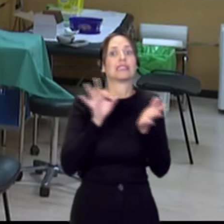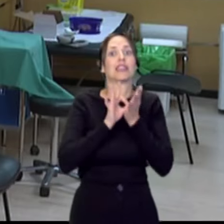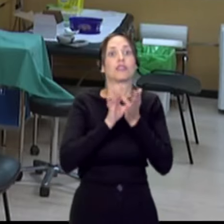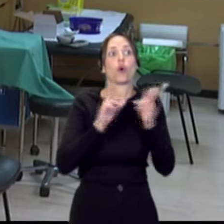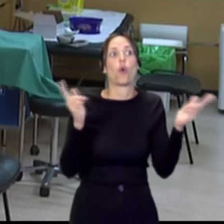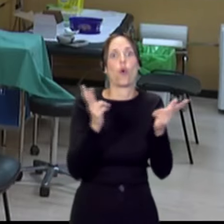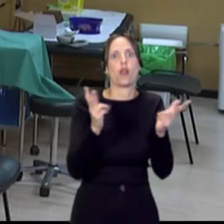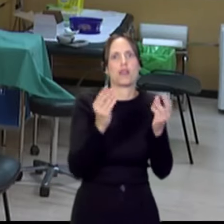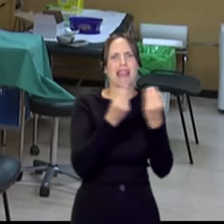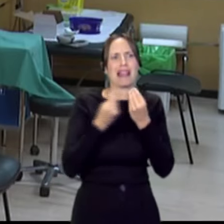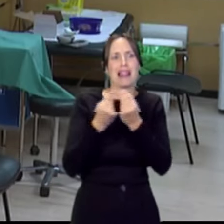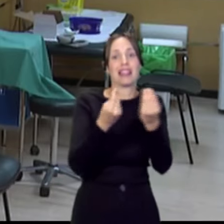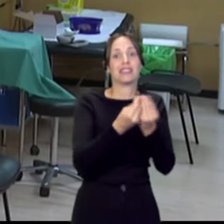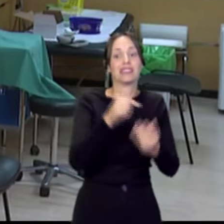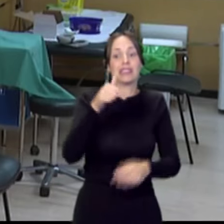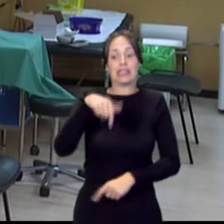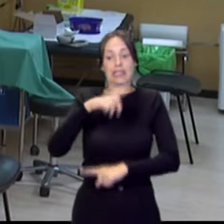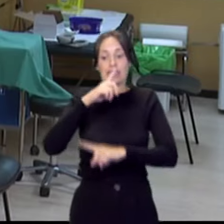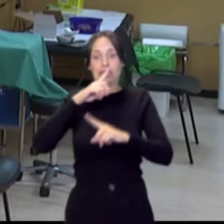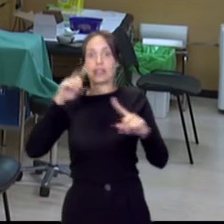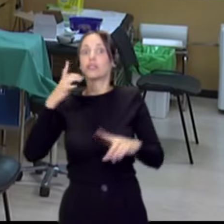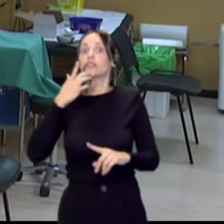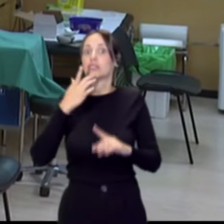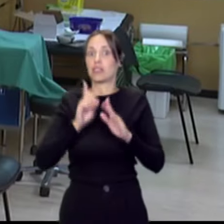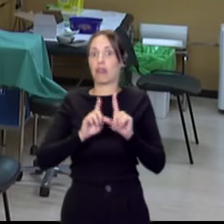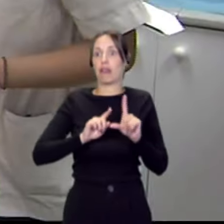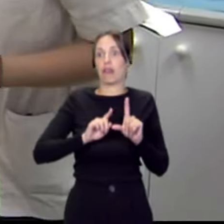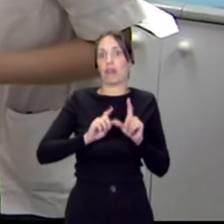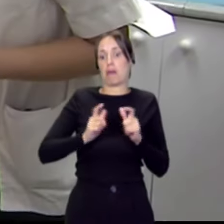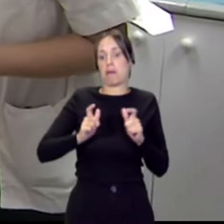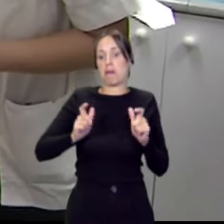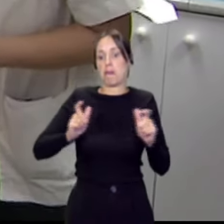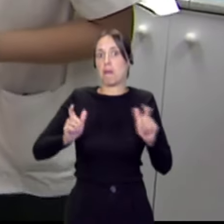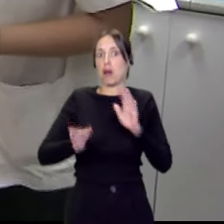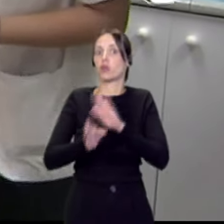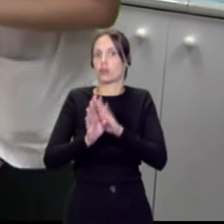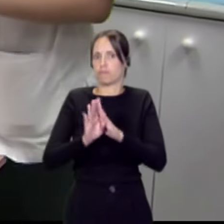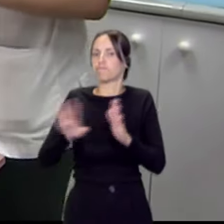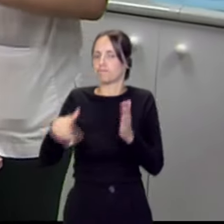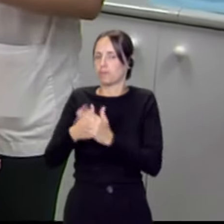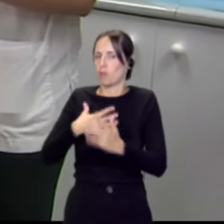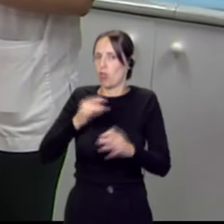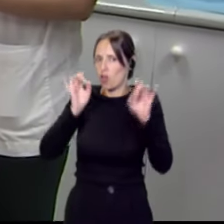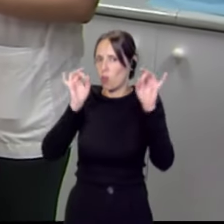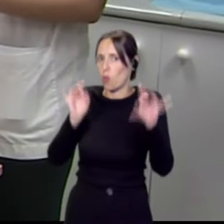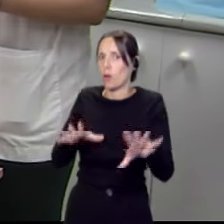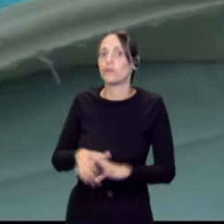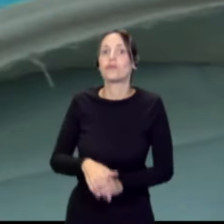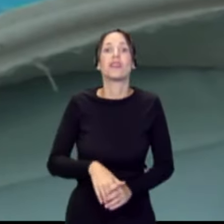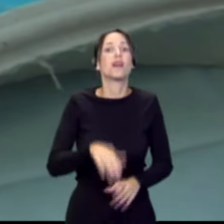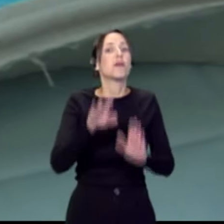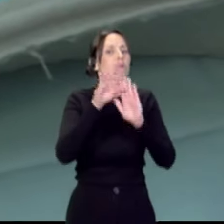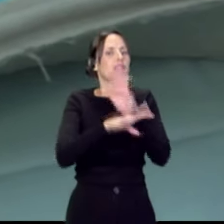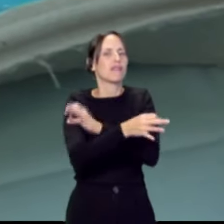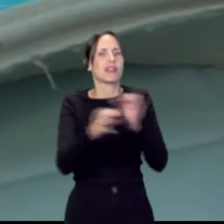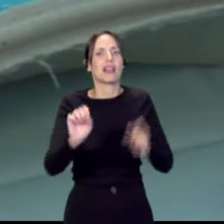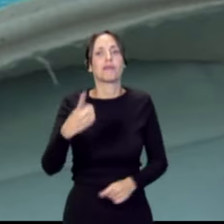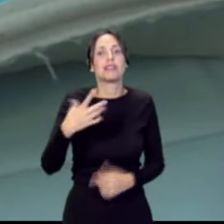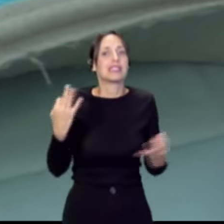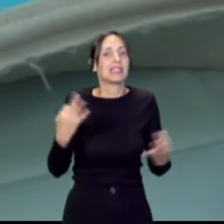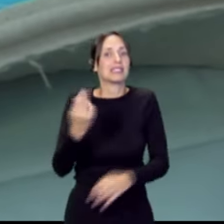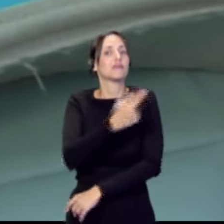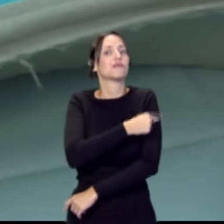si seguimos con esa curva ascendente, podríamos llegar. La medida más eficaz sigue siendo la vacunación, por eso el Servicio